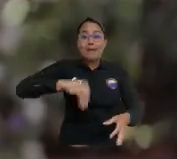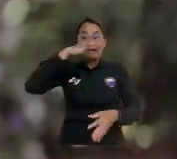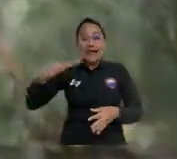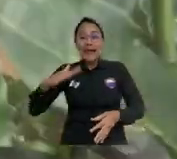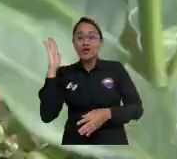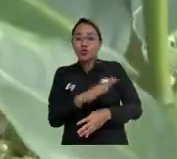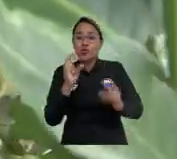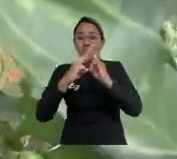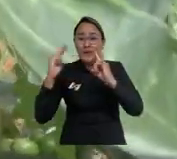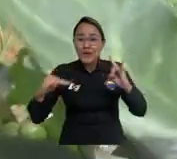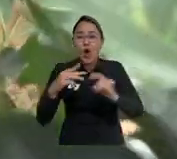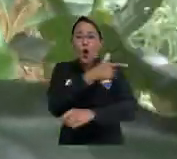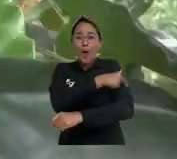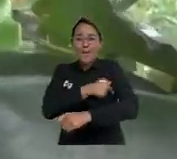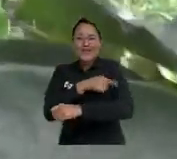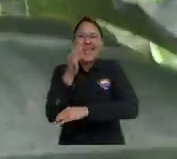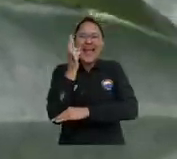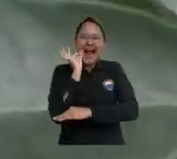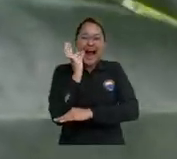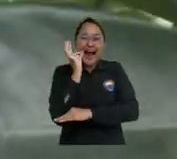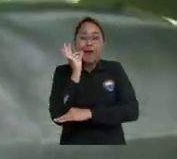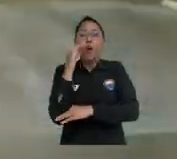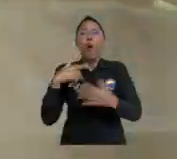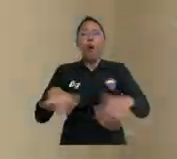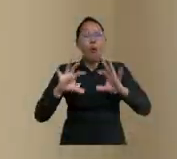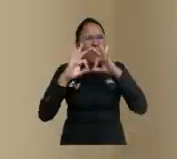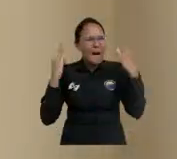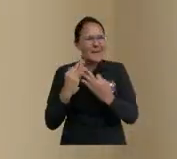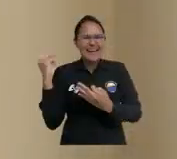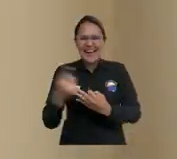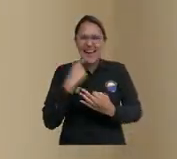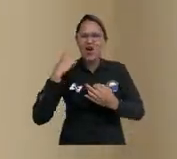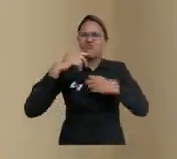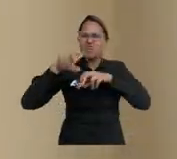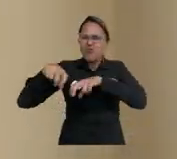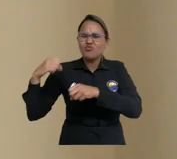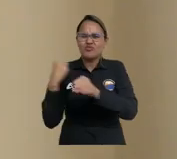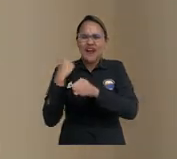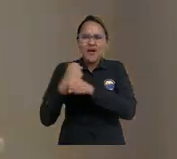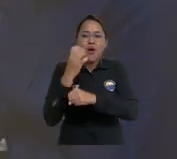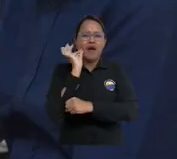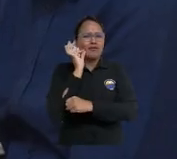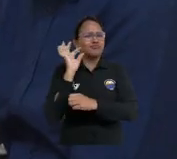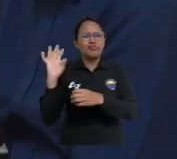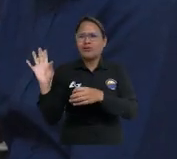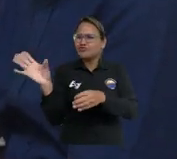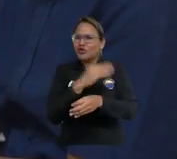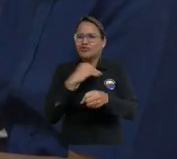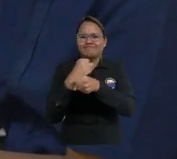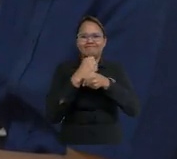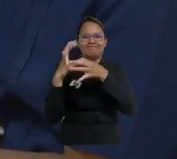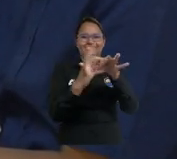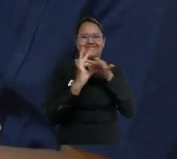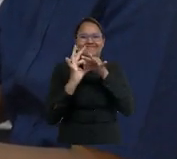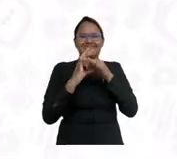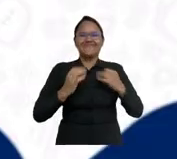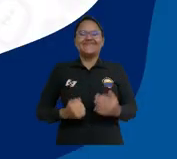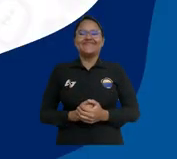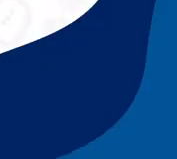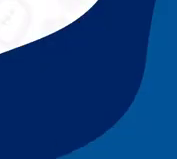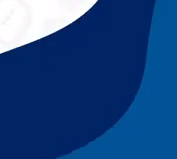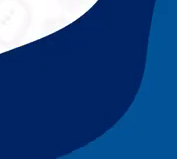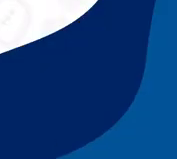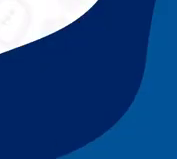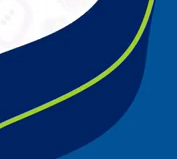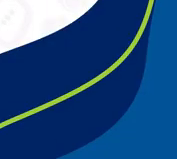en equipo. En el caso de Magdalena, la Universidad de Magdalena, el Comité de Cafeteros y todas las familias caficultoras están trabajando en equipo.